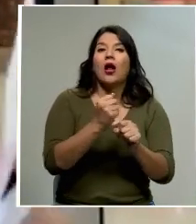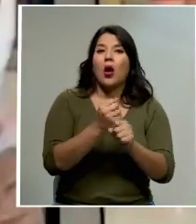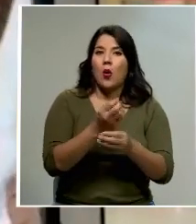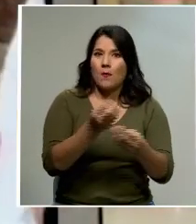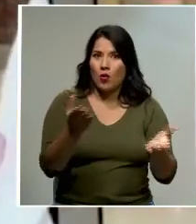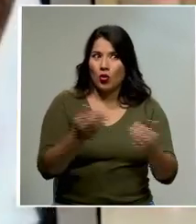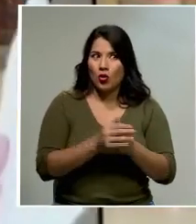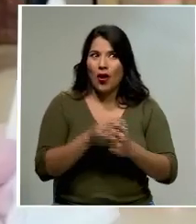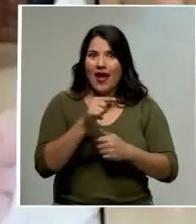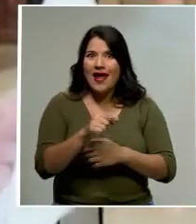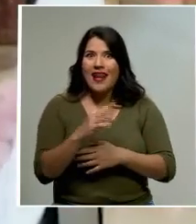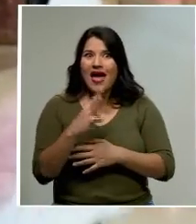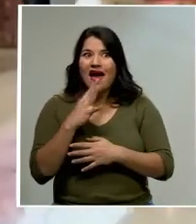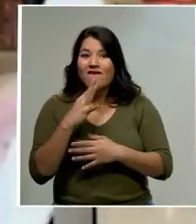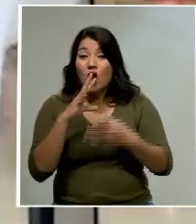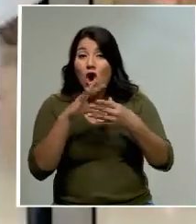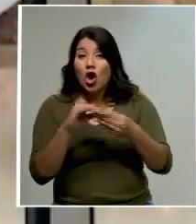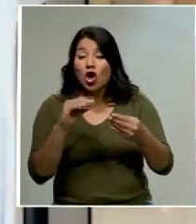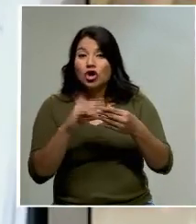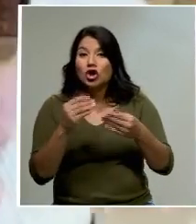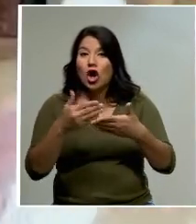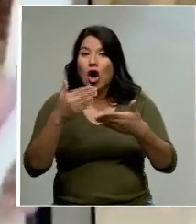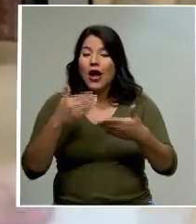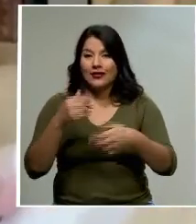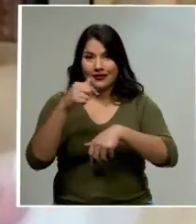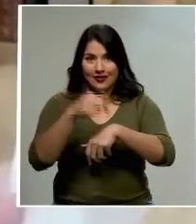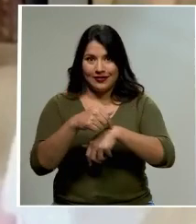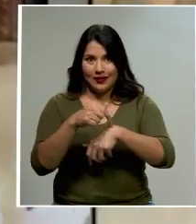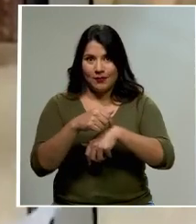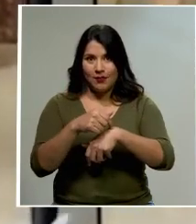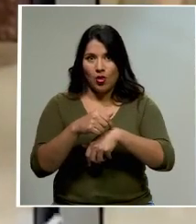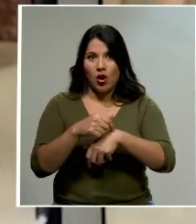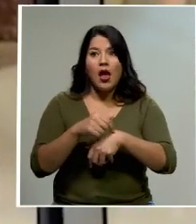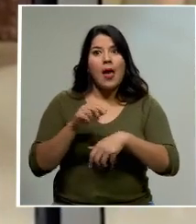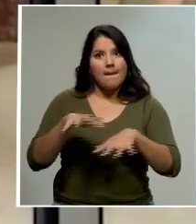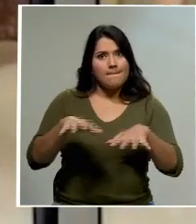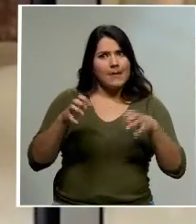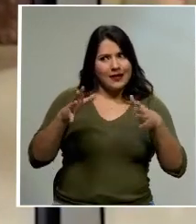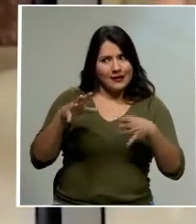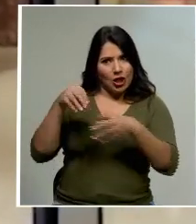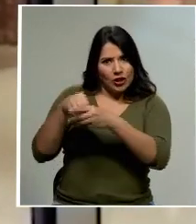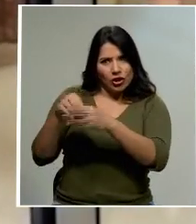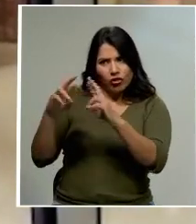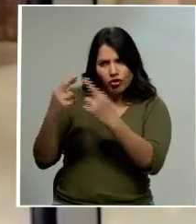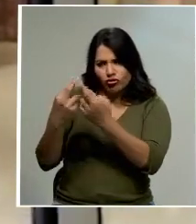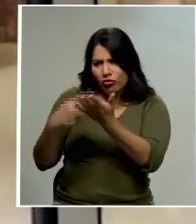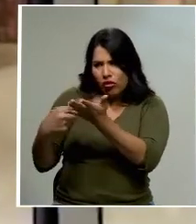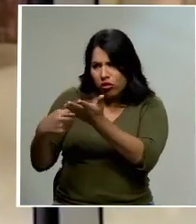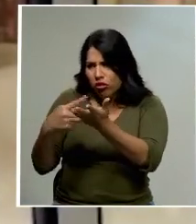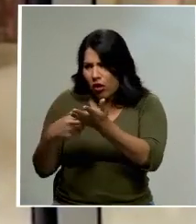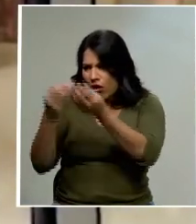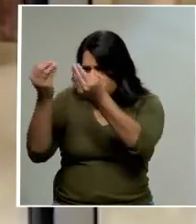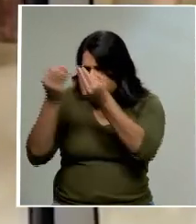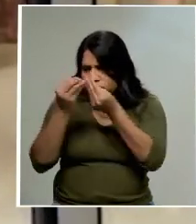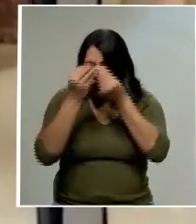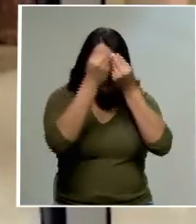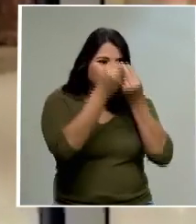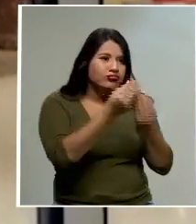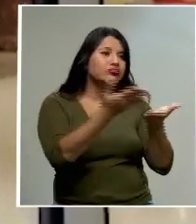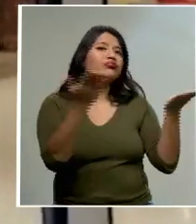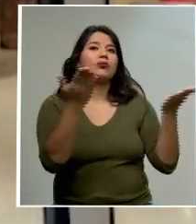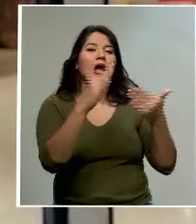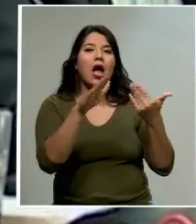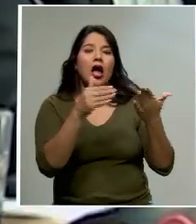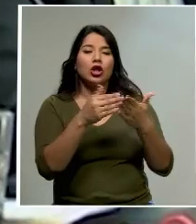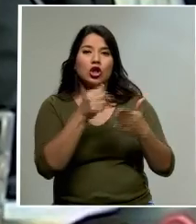sentencia. Él como estuvo ahí, sí los conoce y se puso a comentárselos a todo tipo de